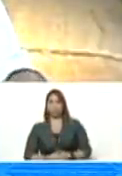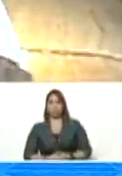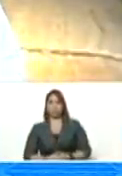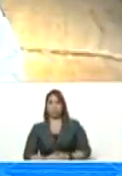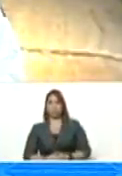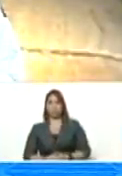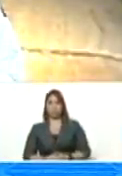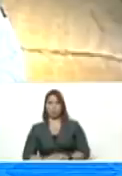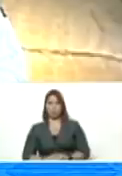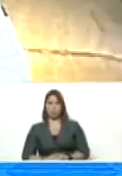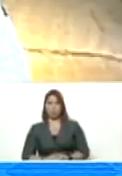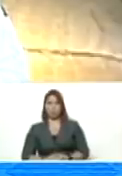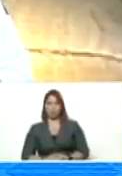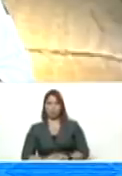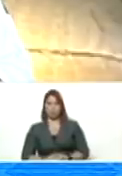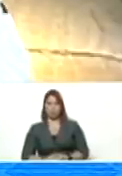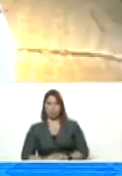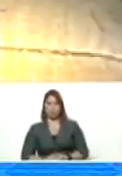Bueno, tener